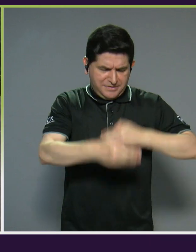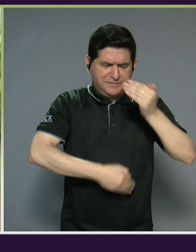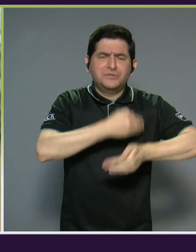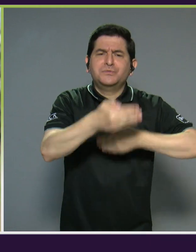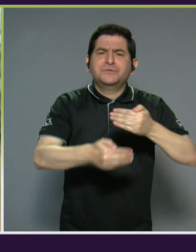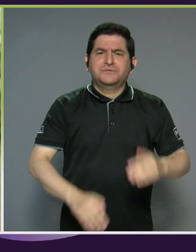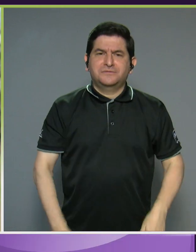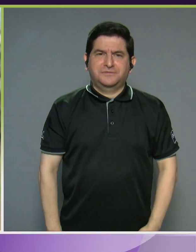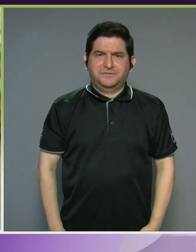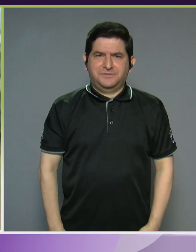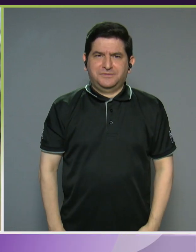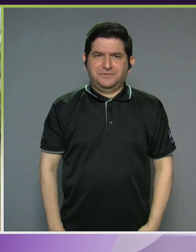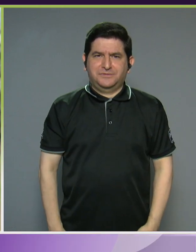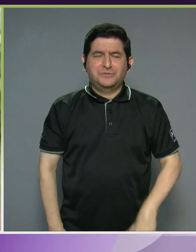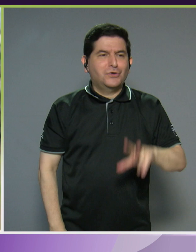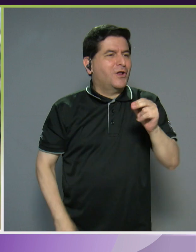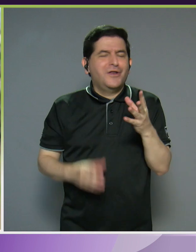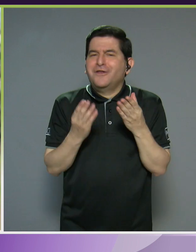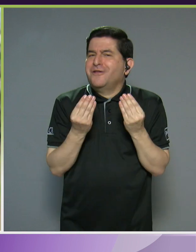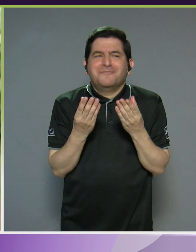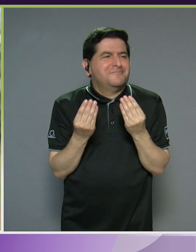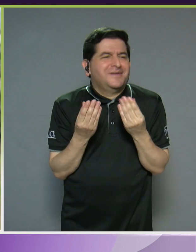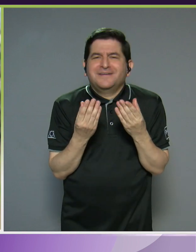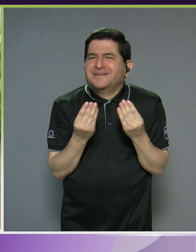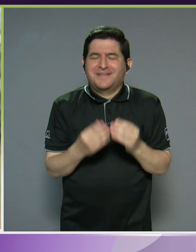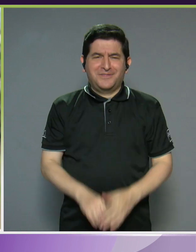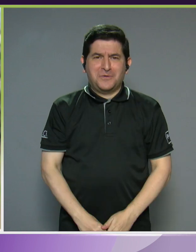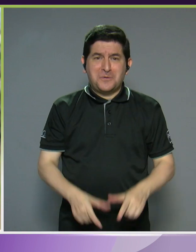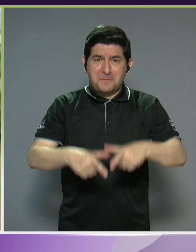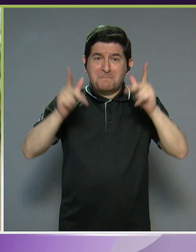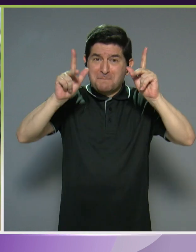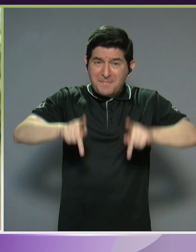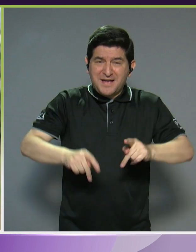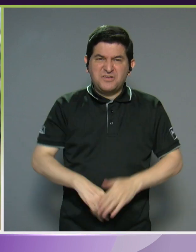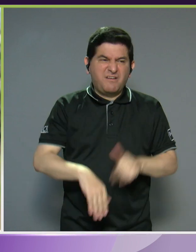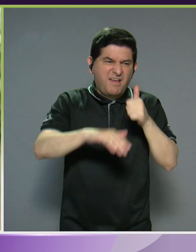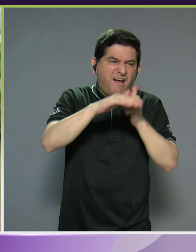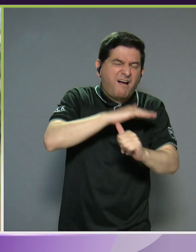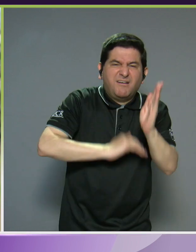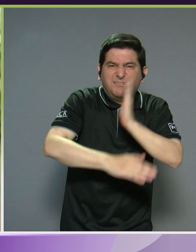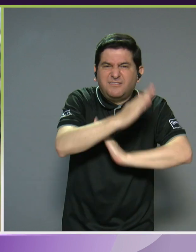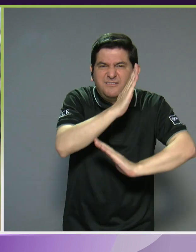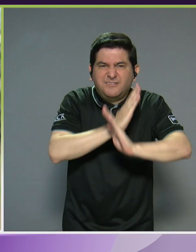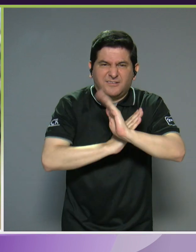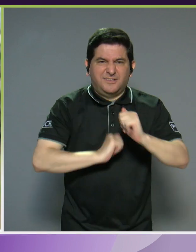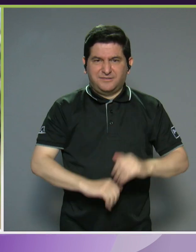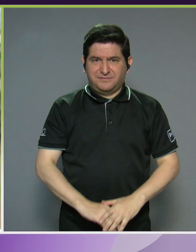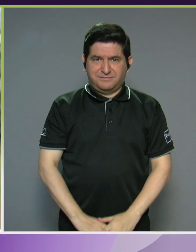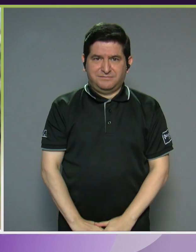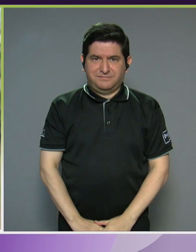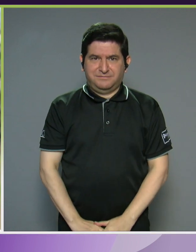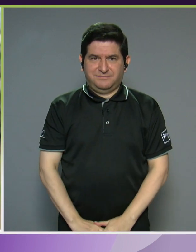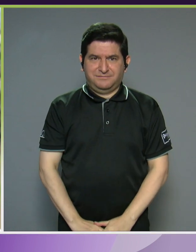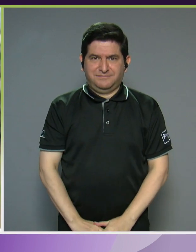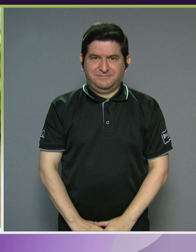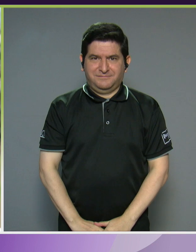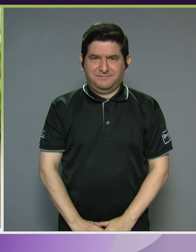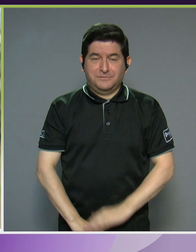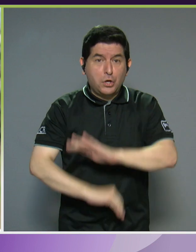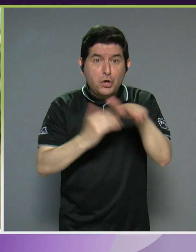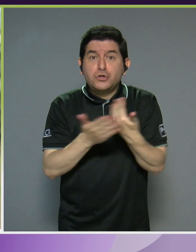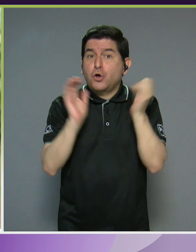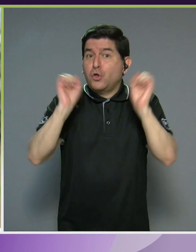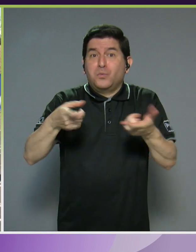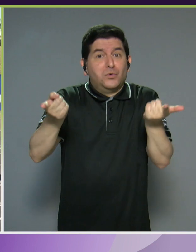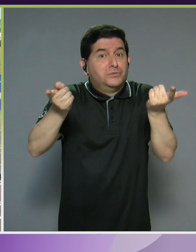proceso. De que no tengan miedo porque la mayoría de personas esconde su discapacidad, entonces todo puede